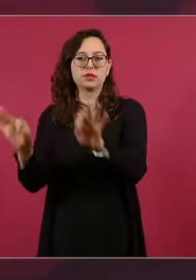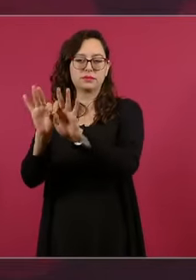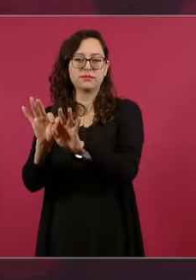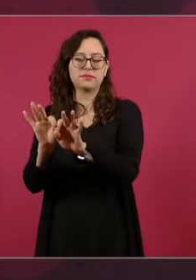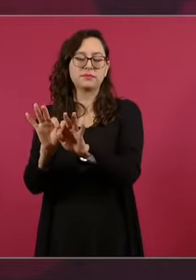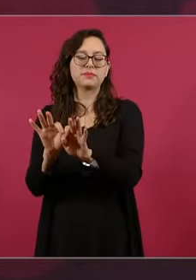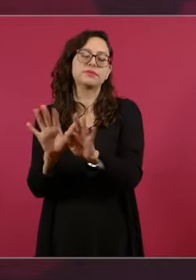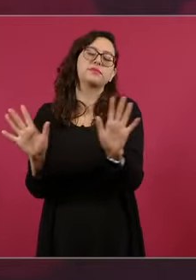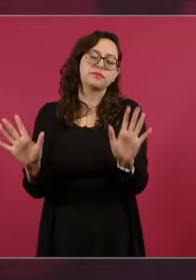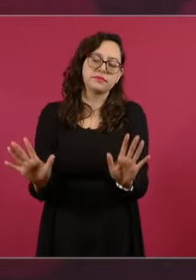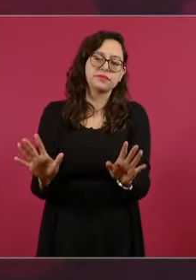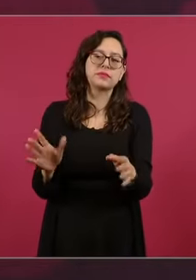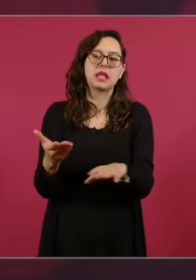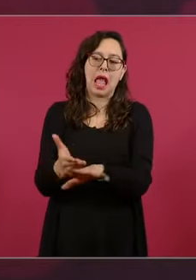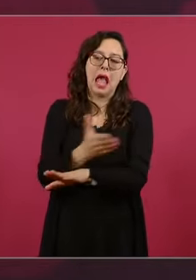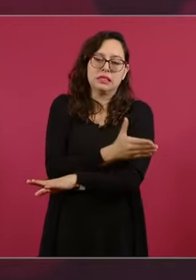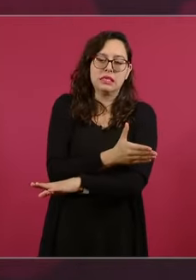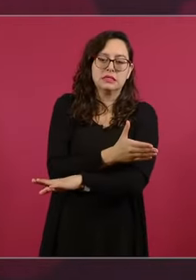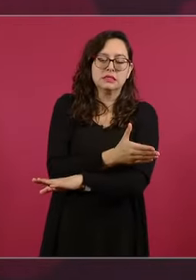el atado.